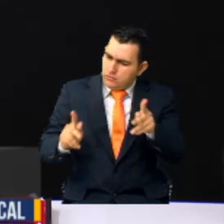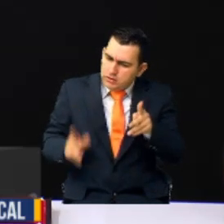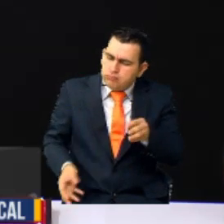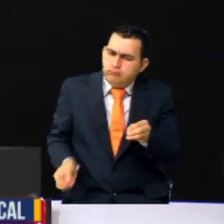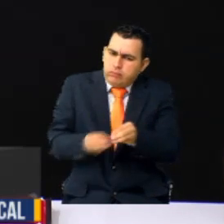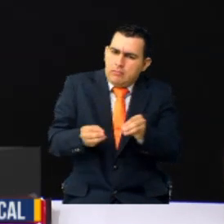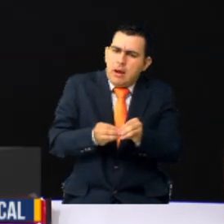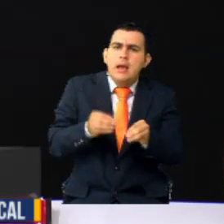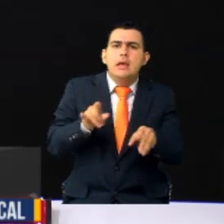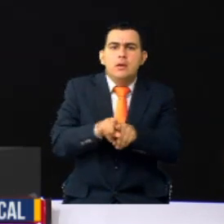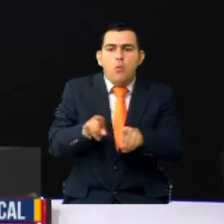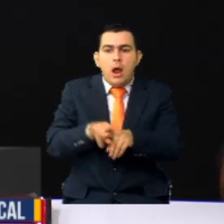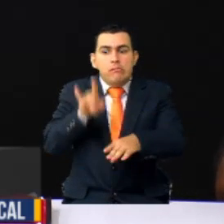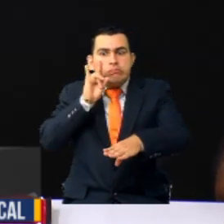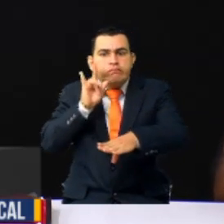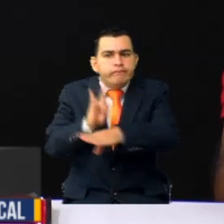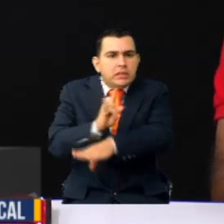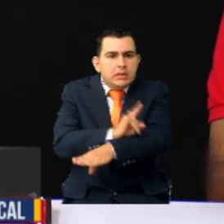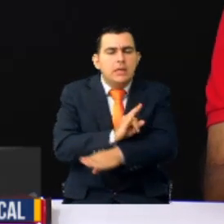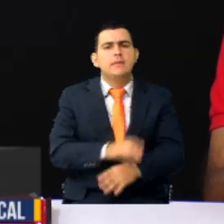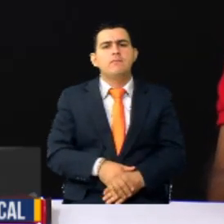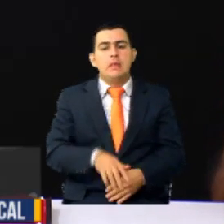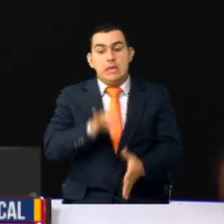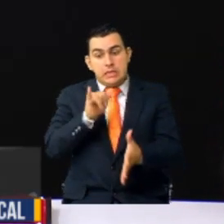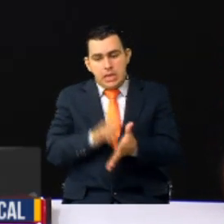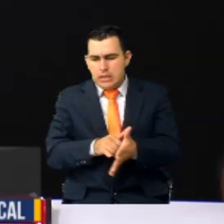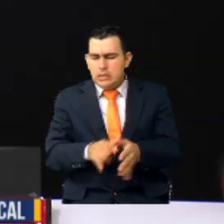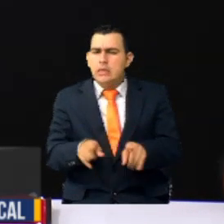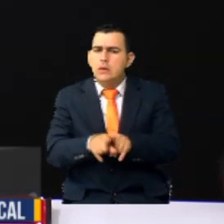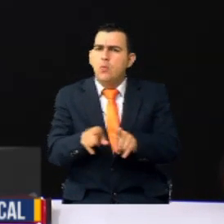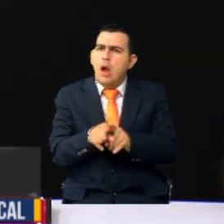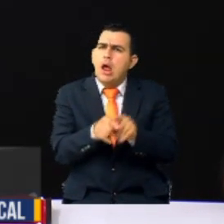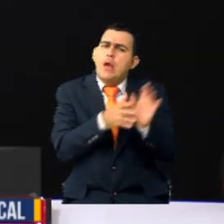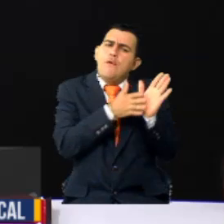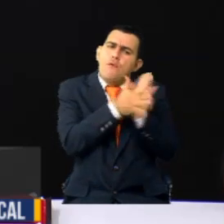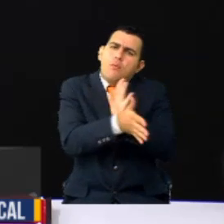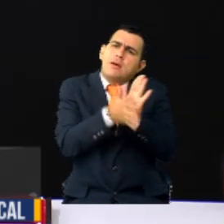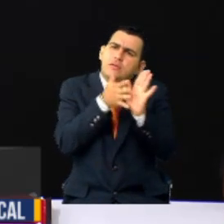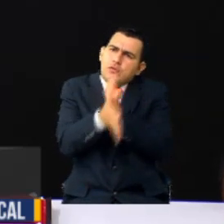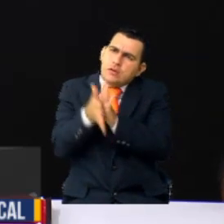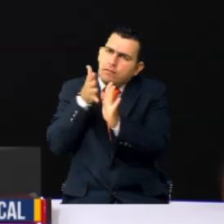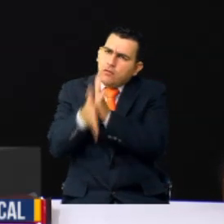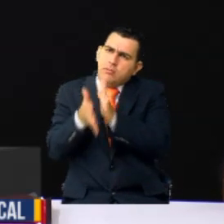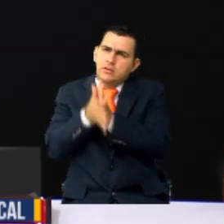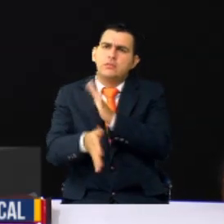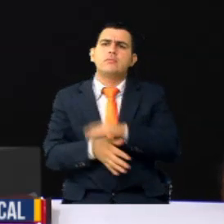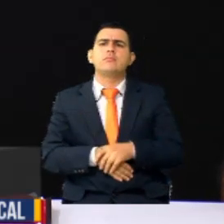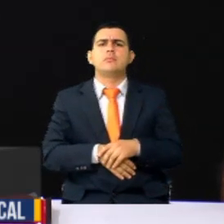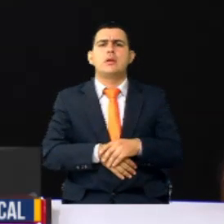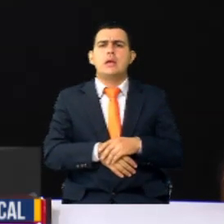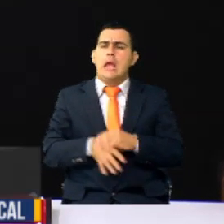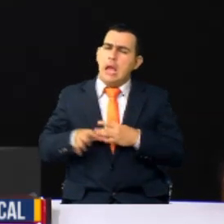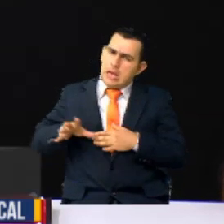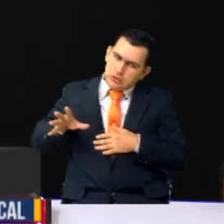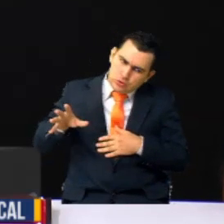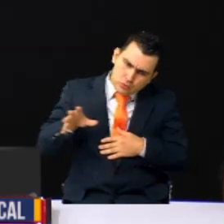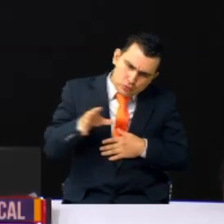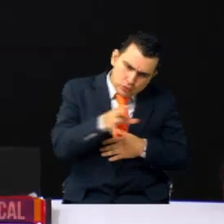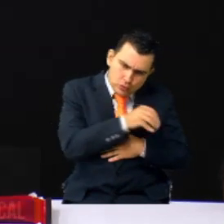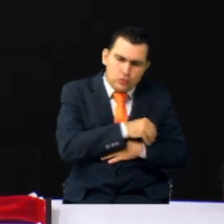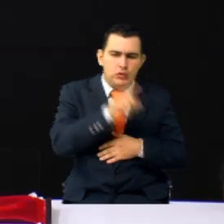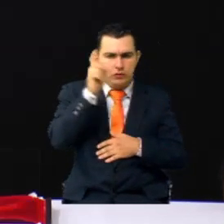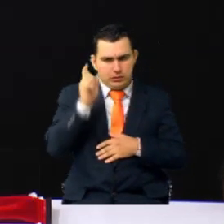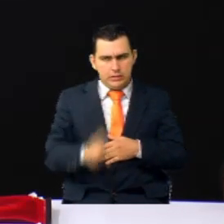esté vigilante y ella desde allí suministre la información de primera mano, vuelvo y le digo, a quien debe tener la autoridad